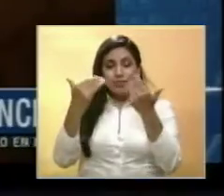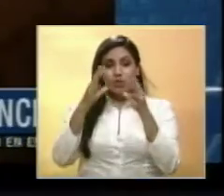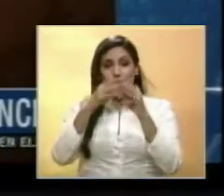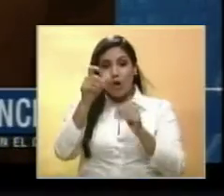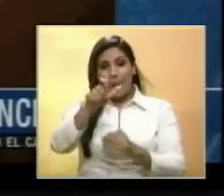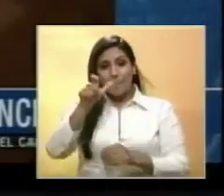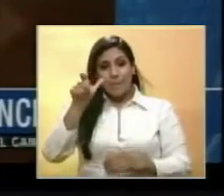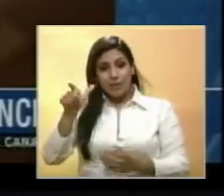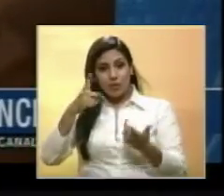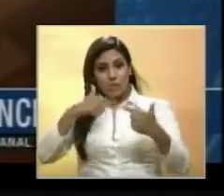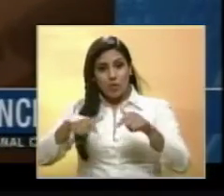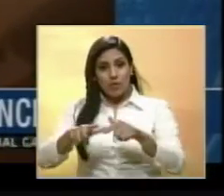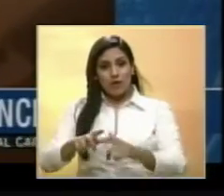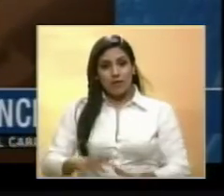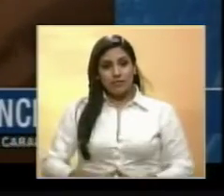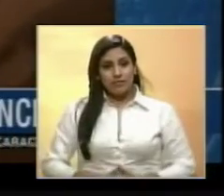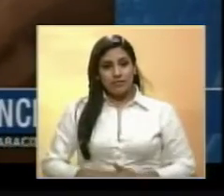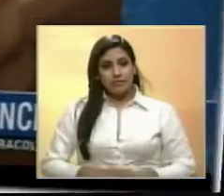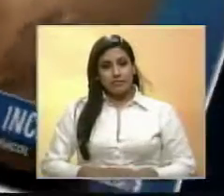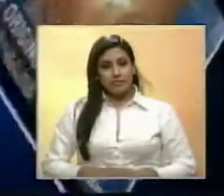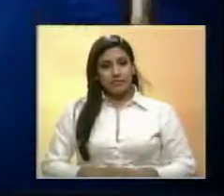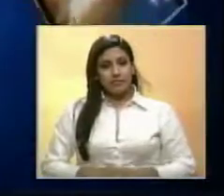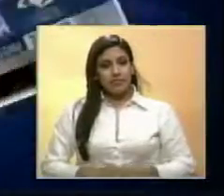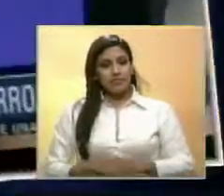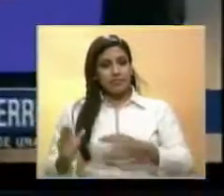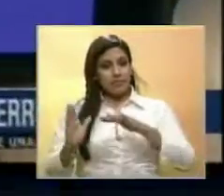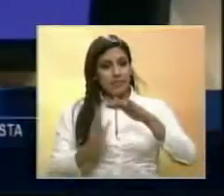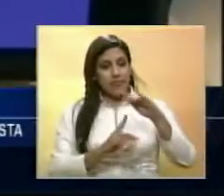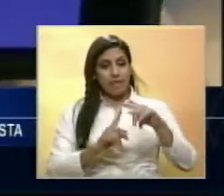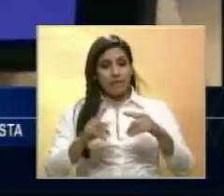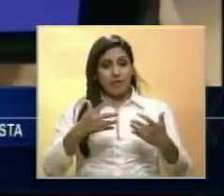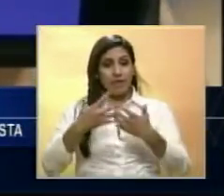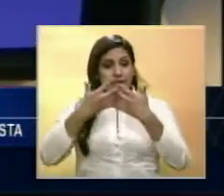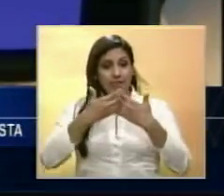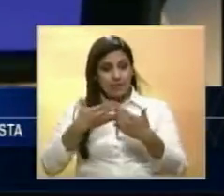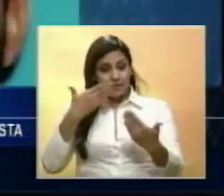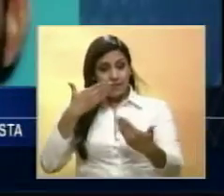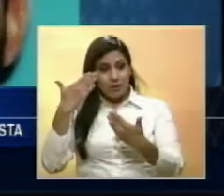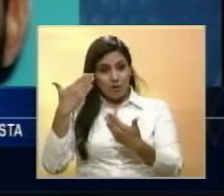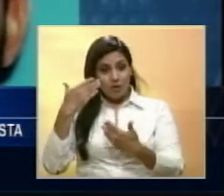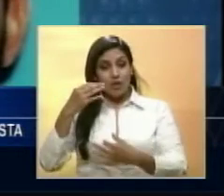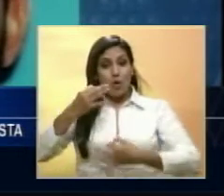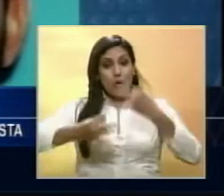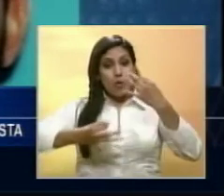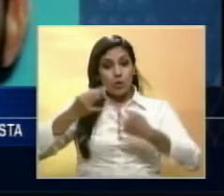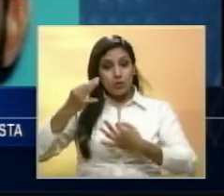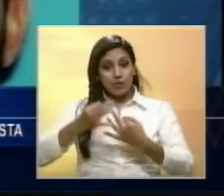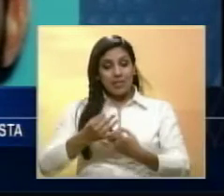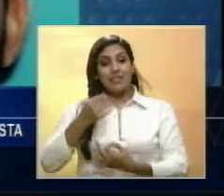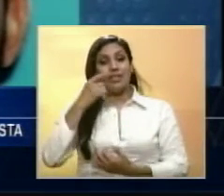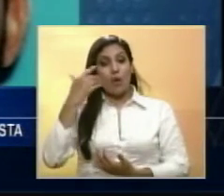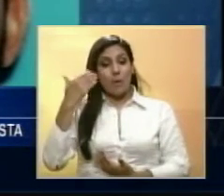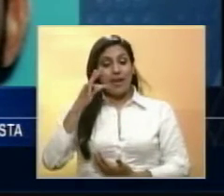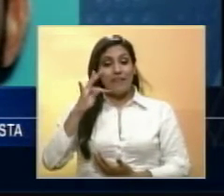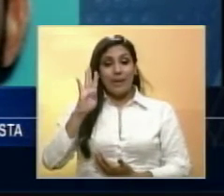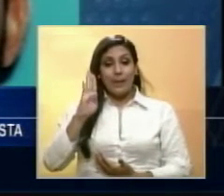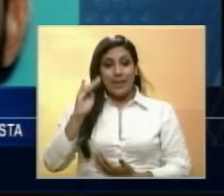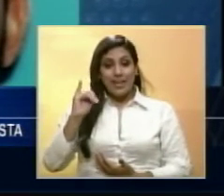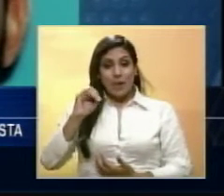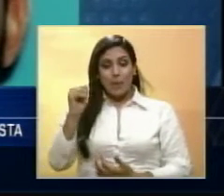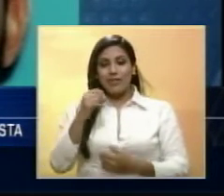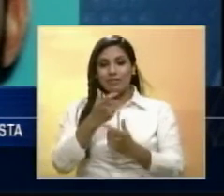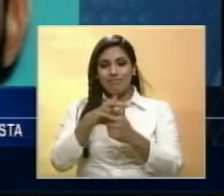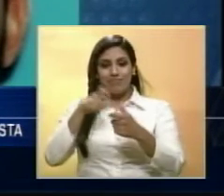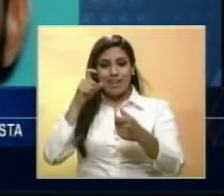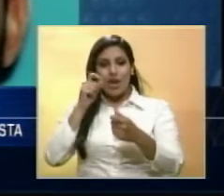los edificios de la zona. En Estados Unidos, el Departamento de Justicia informó que el FBI logró